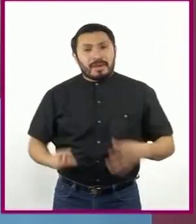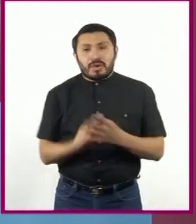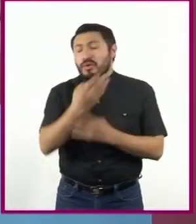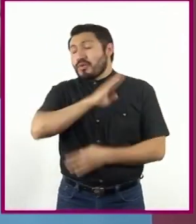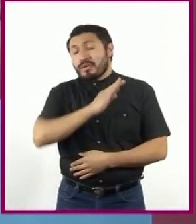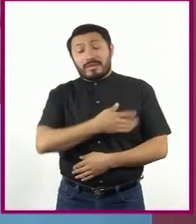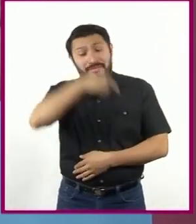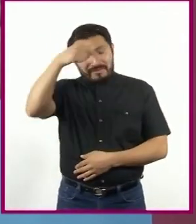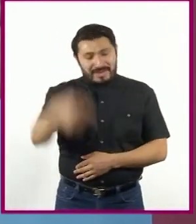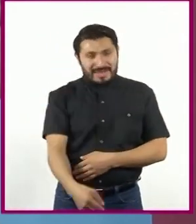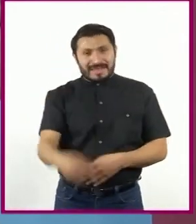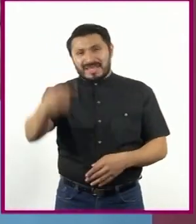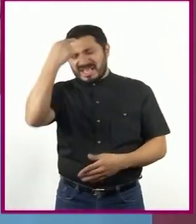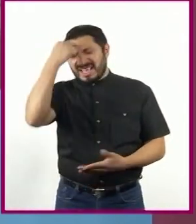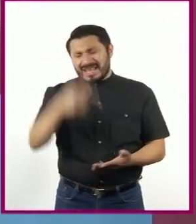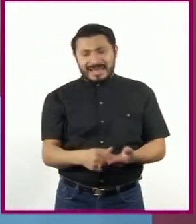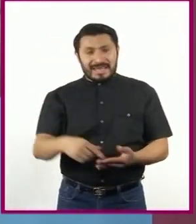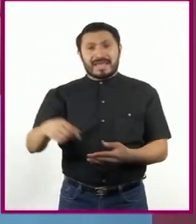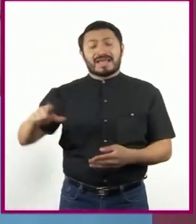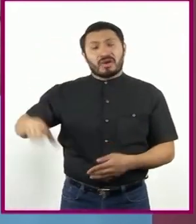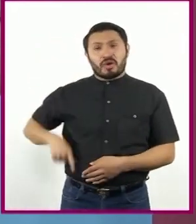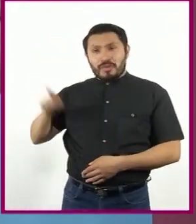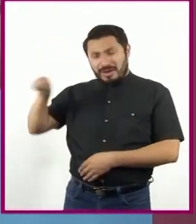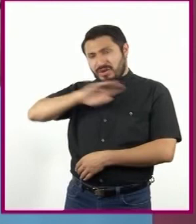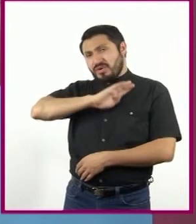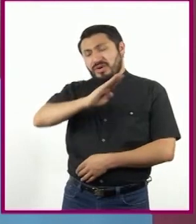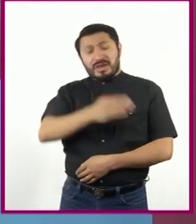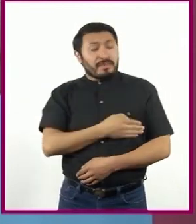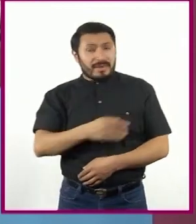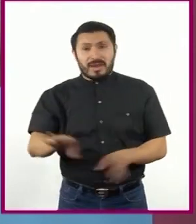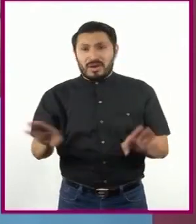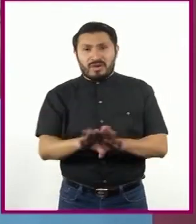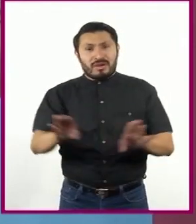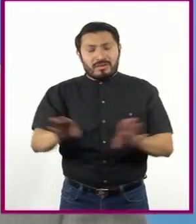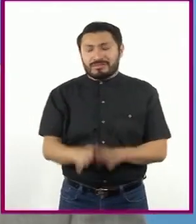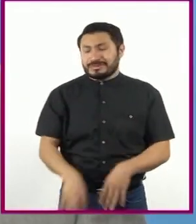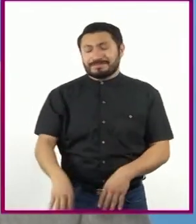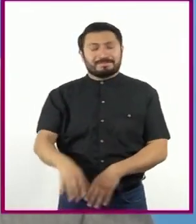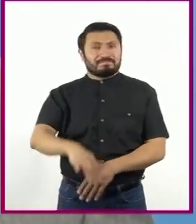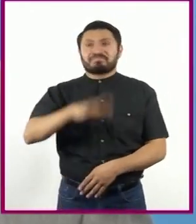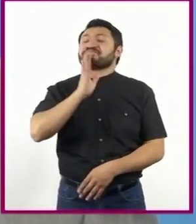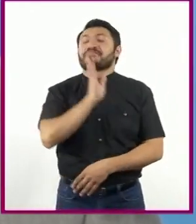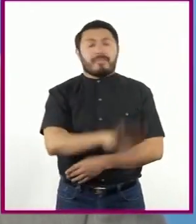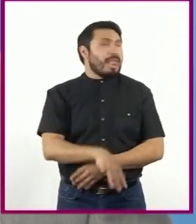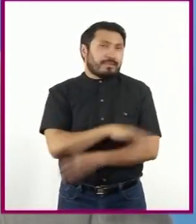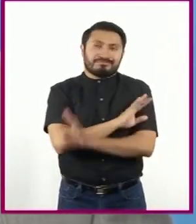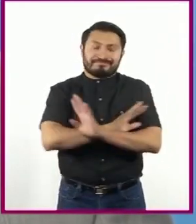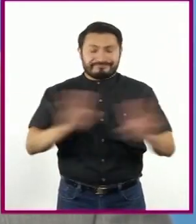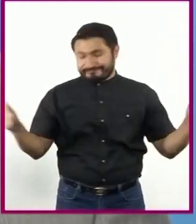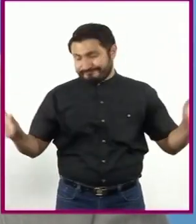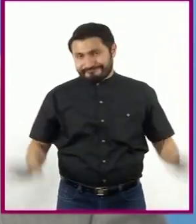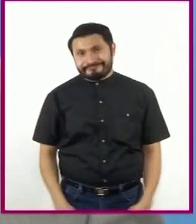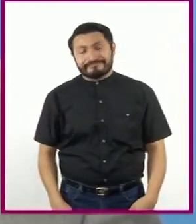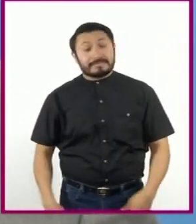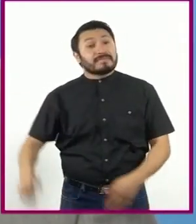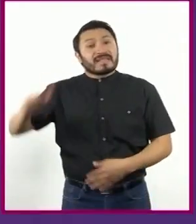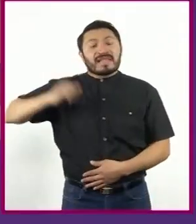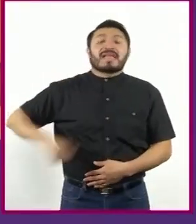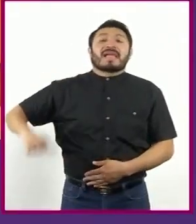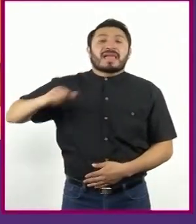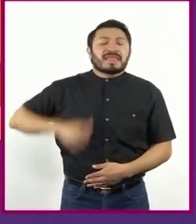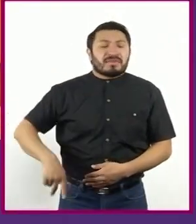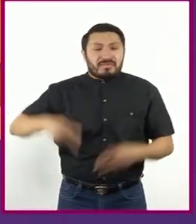que la monarquía española se había quedado sin cabeza. Uno de los antiguos